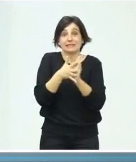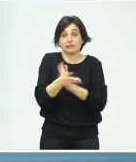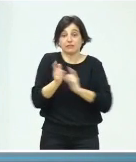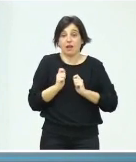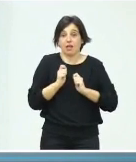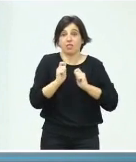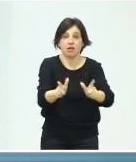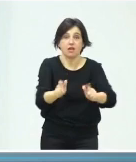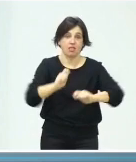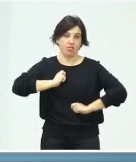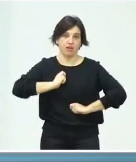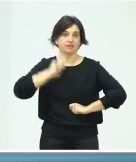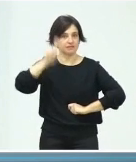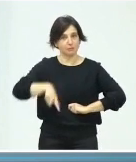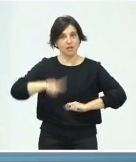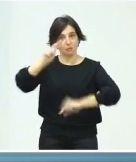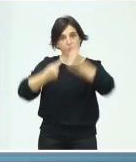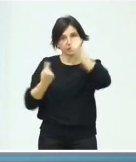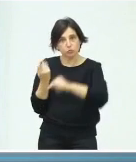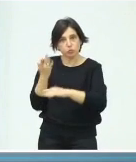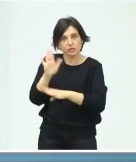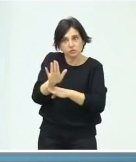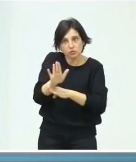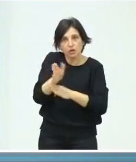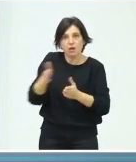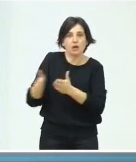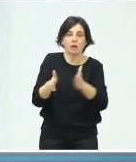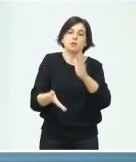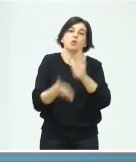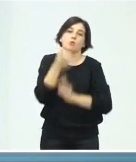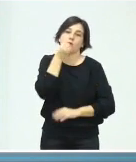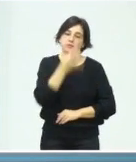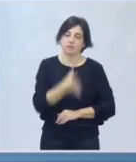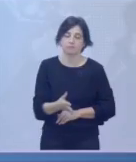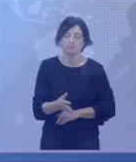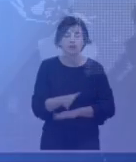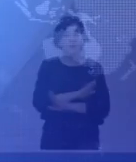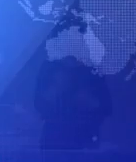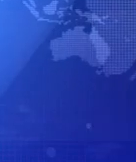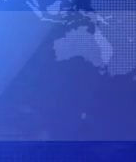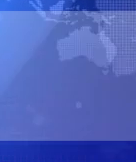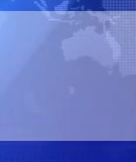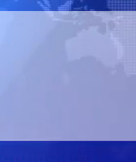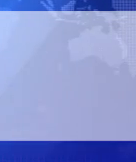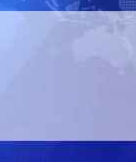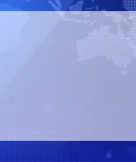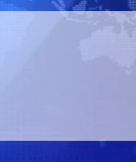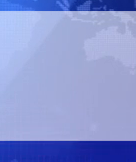les hemos presentado estamos en el camino adecuado. Nada más, muchas gracias.